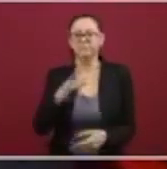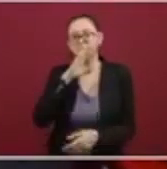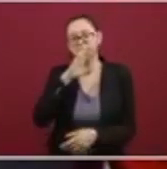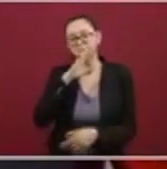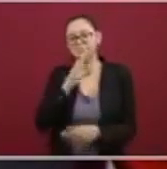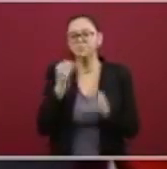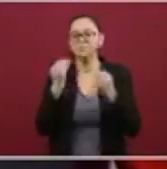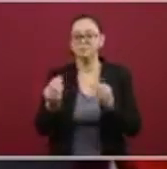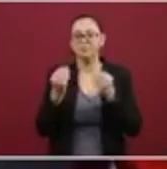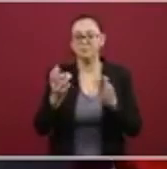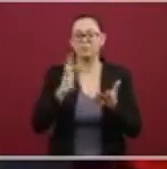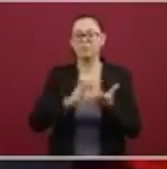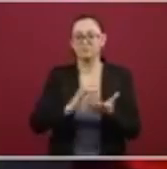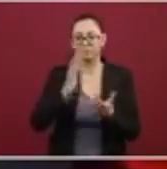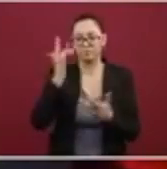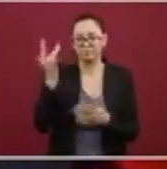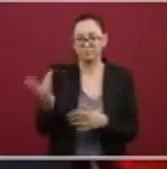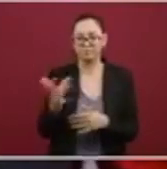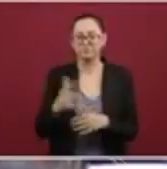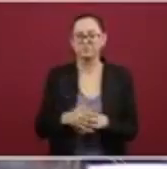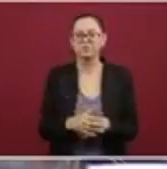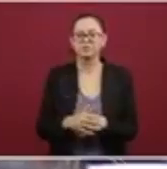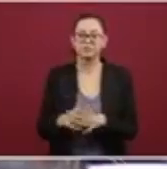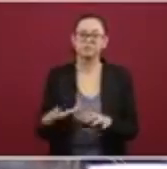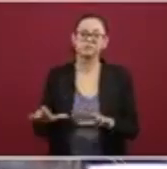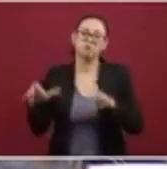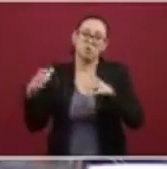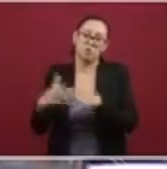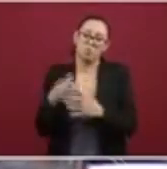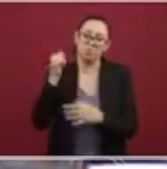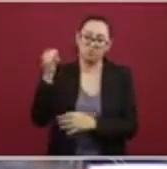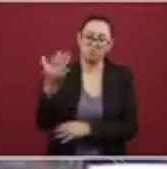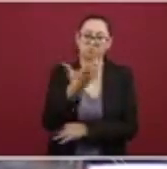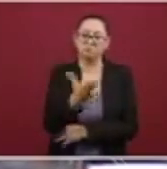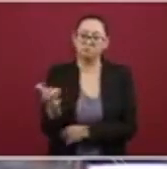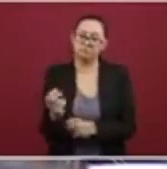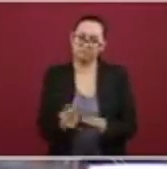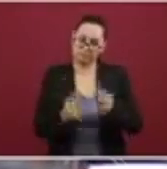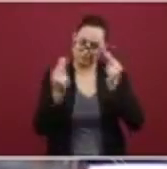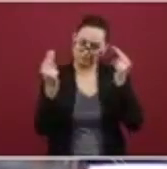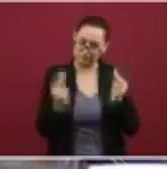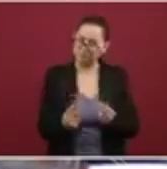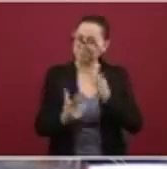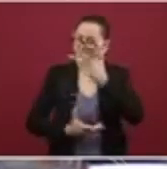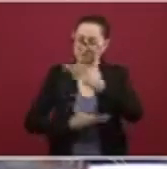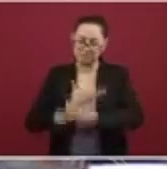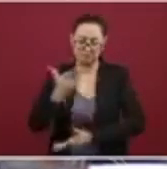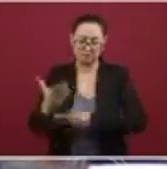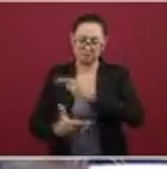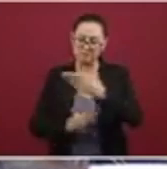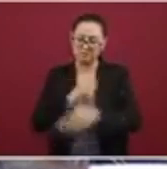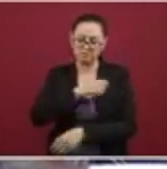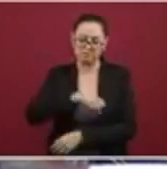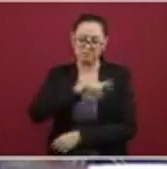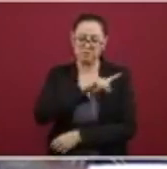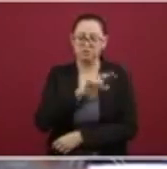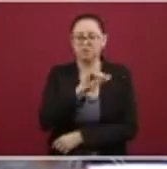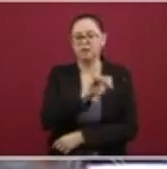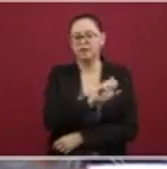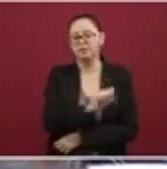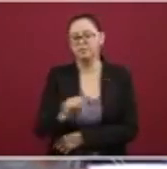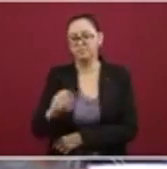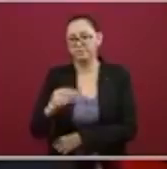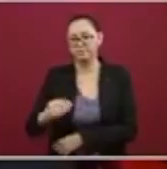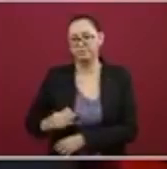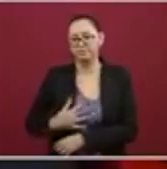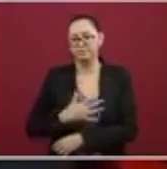gracias. No se olvide que nuestras comunidades rurales necesitan mucho de los servicios. IMSS Bienestar